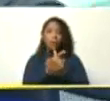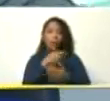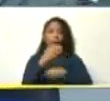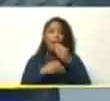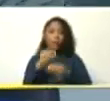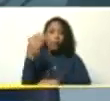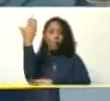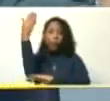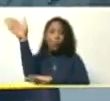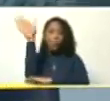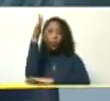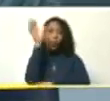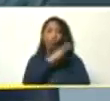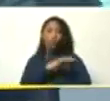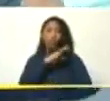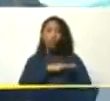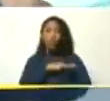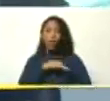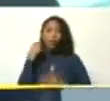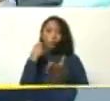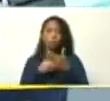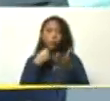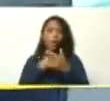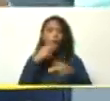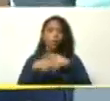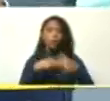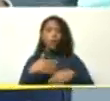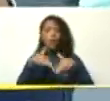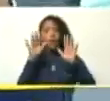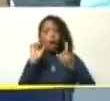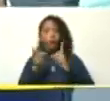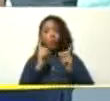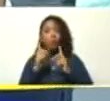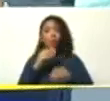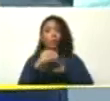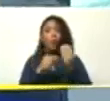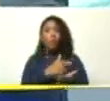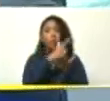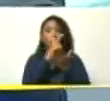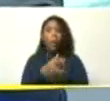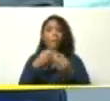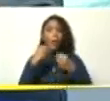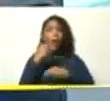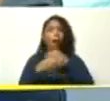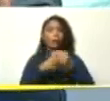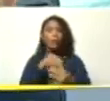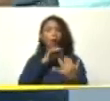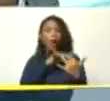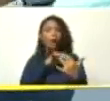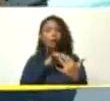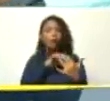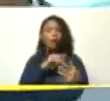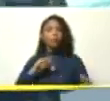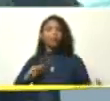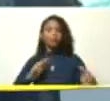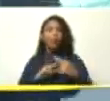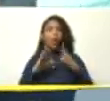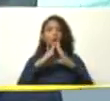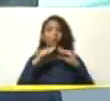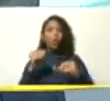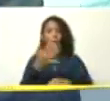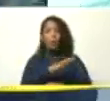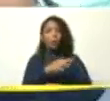levantaron las banderas del socialismo y lucharon por la revolución e incluso tomaron un fusil para hacer la guerrilla, se encontraron todos alrededor